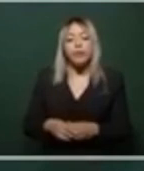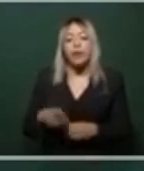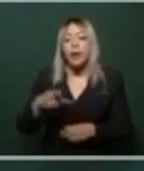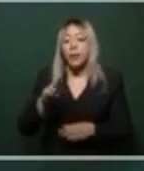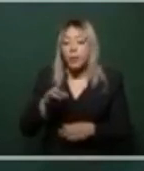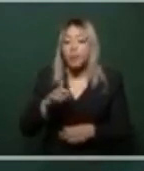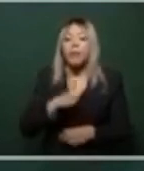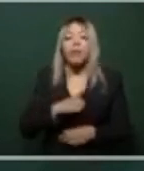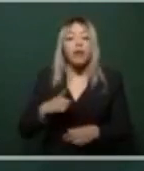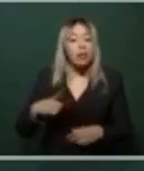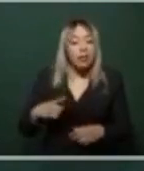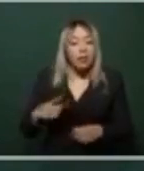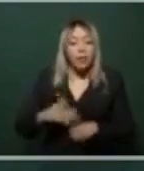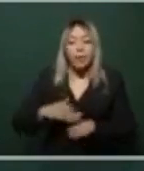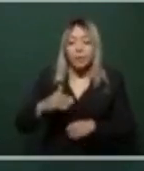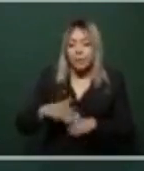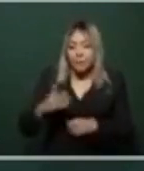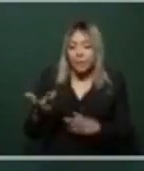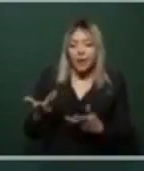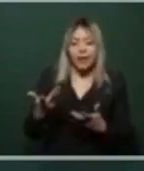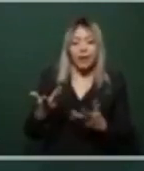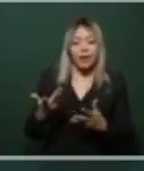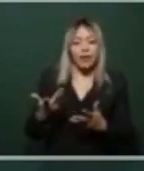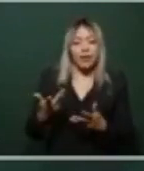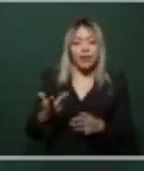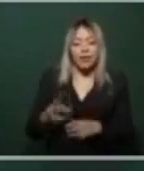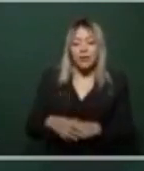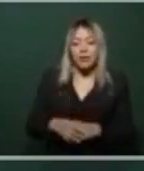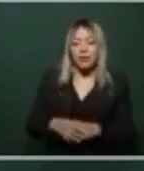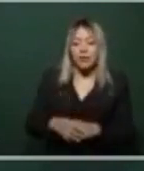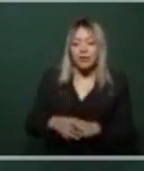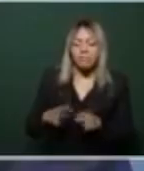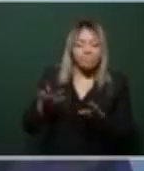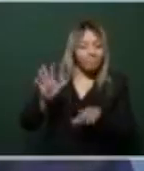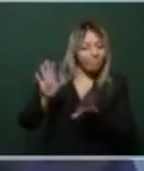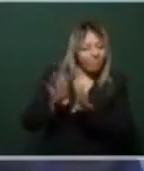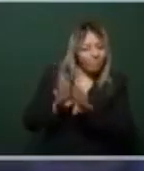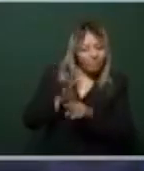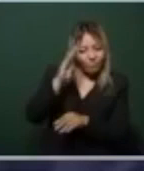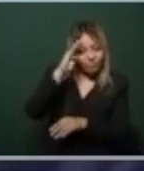tenemos que tomar en consideración que